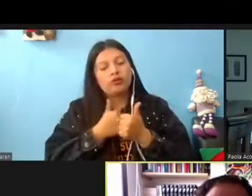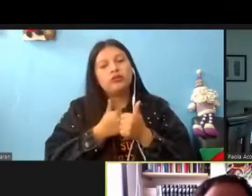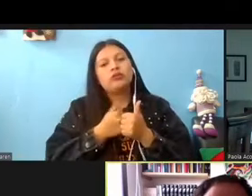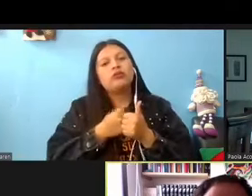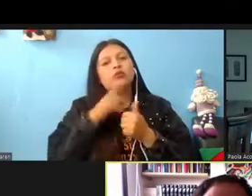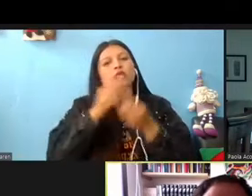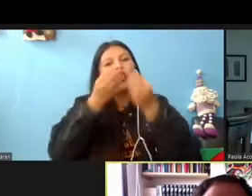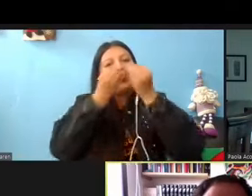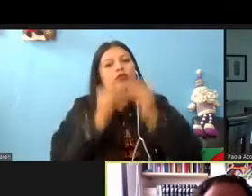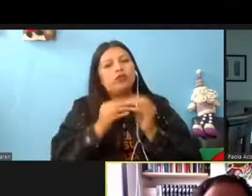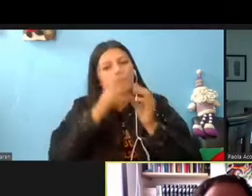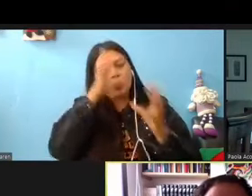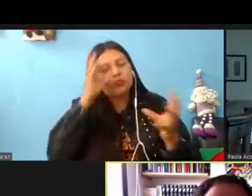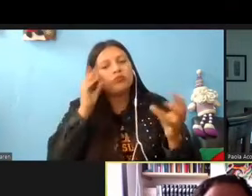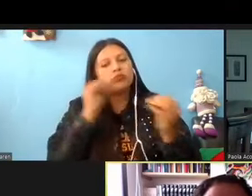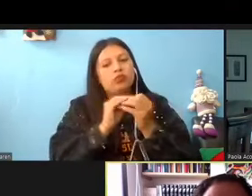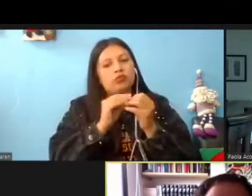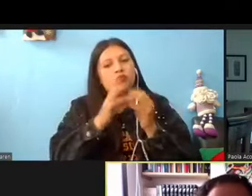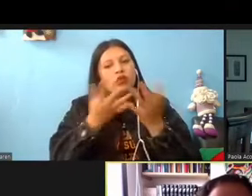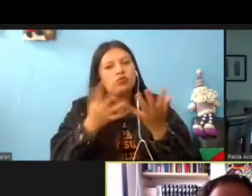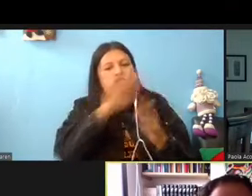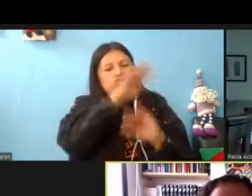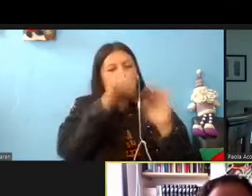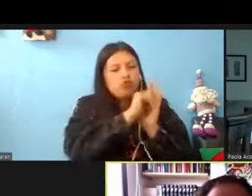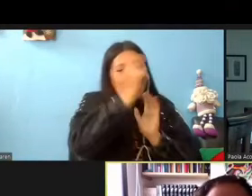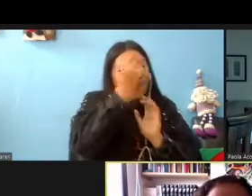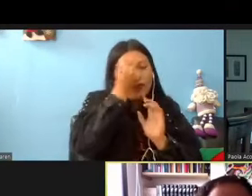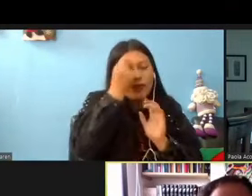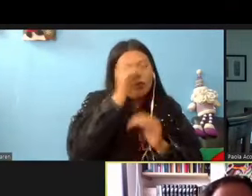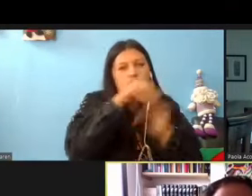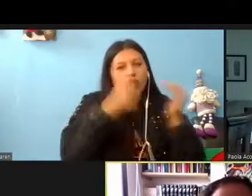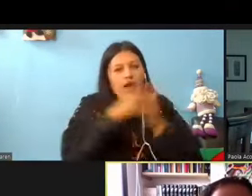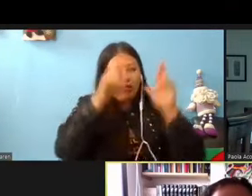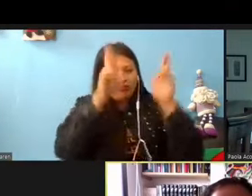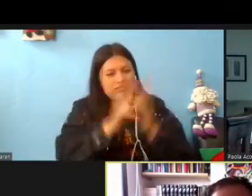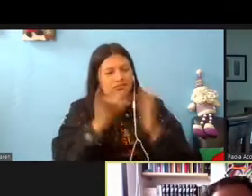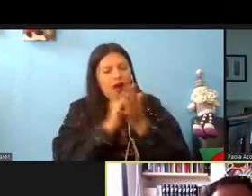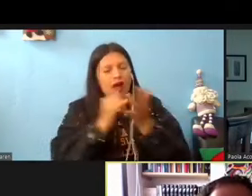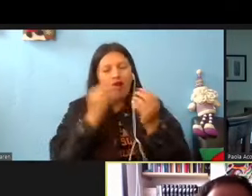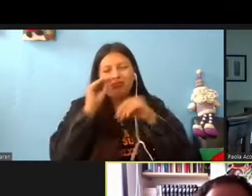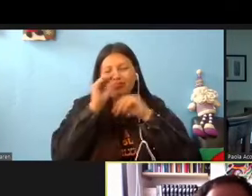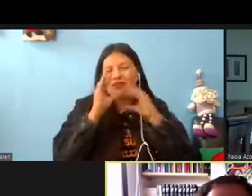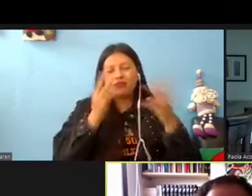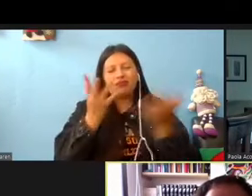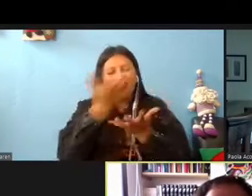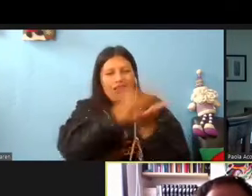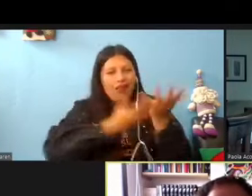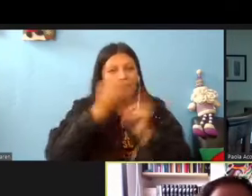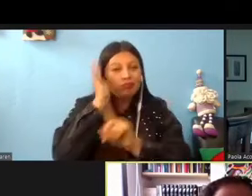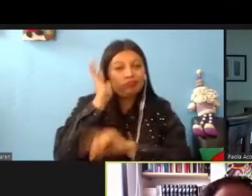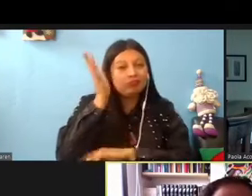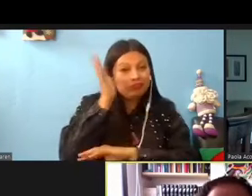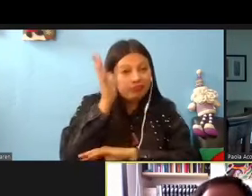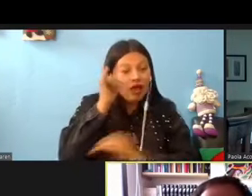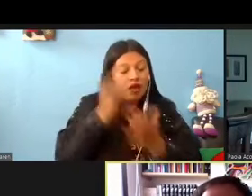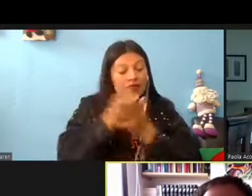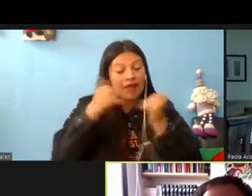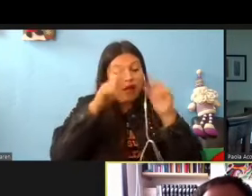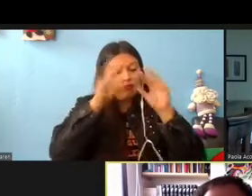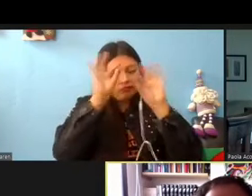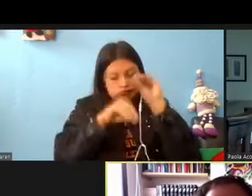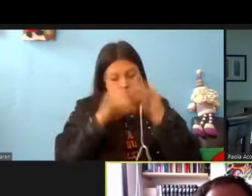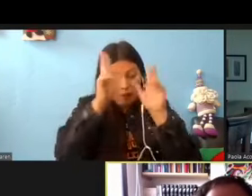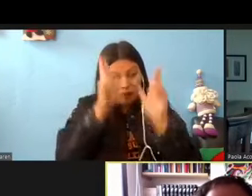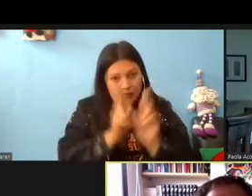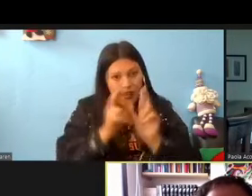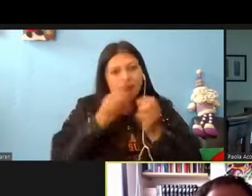forma a esas memorias, a esas relatorías, de tal forma pues que puedan ser socializadas y asequibles pues